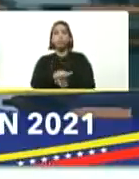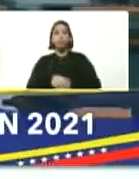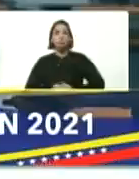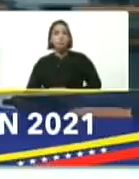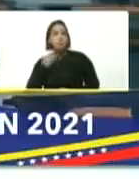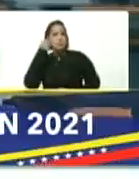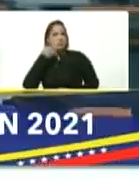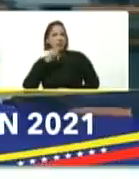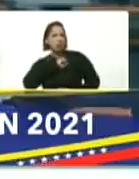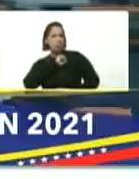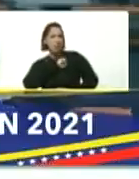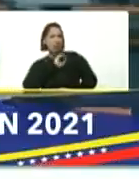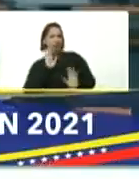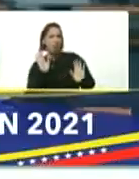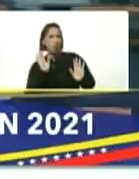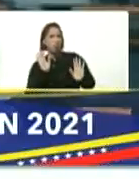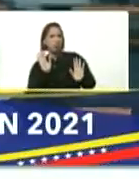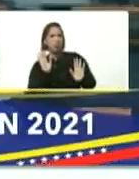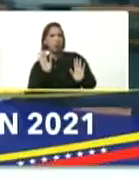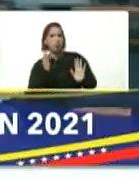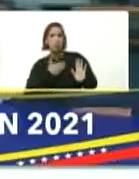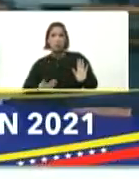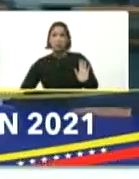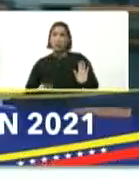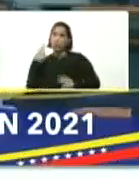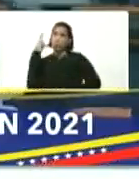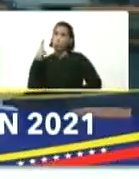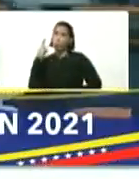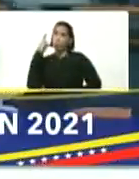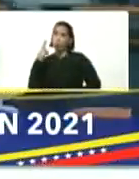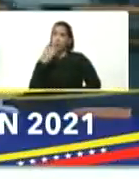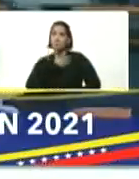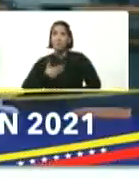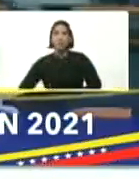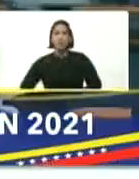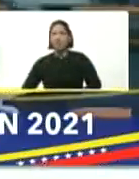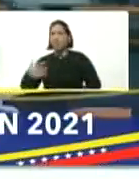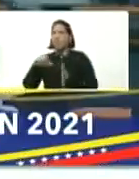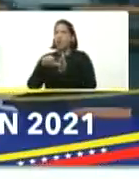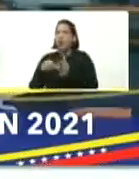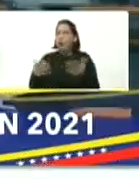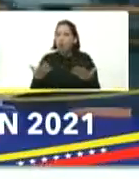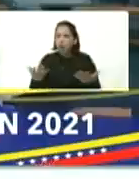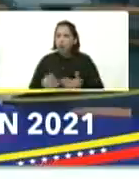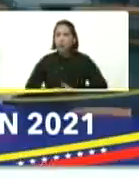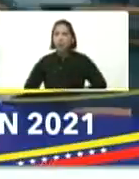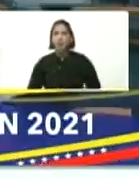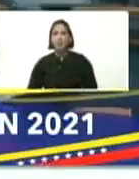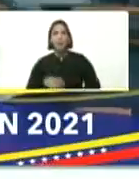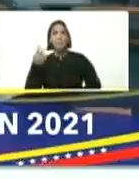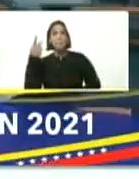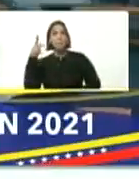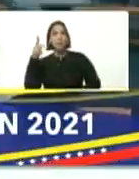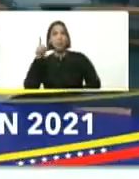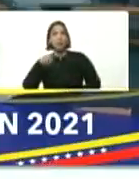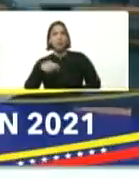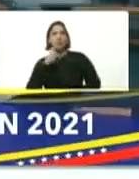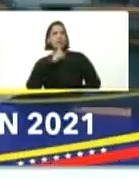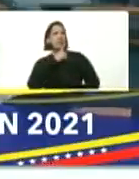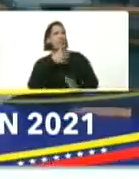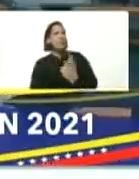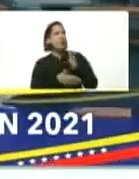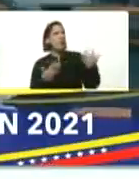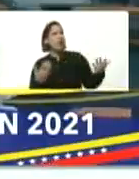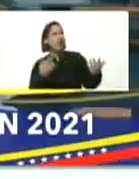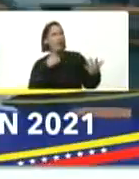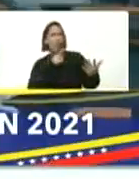Creo que me tiene miedo el presidente del Uruguay y el presidente de ¿dónde es que es? Paraguay. De Paraguay, ¿cómo es que se llama? Un